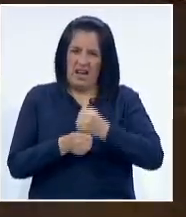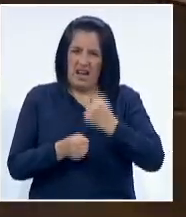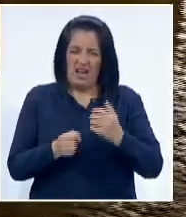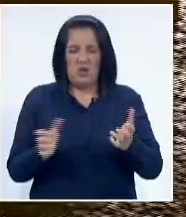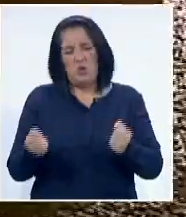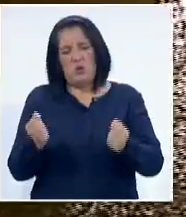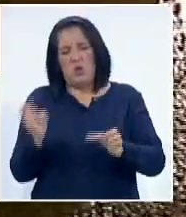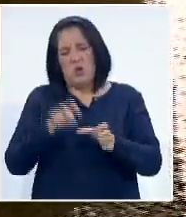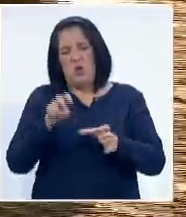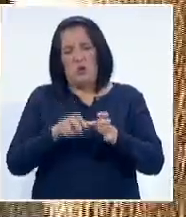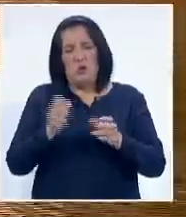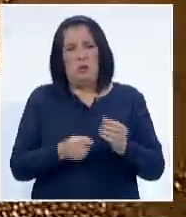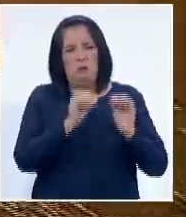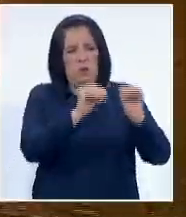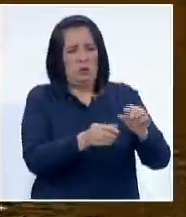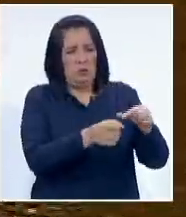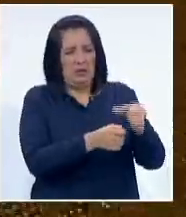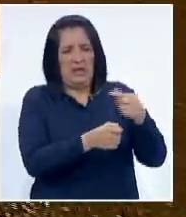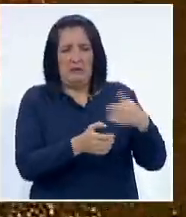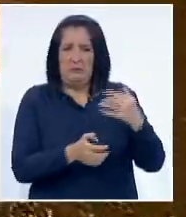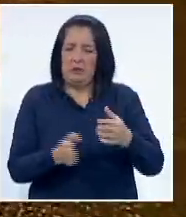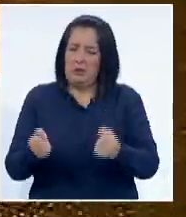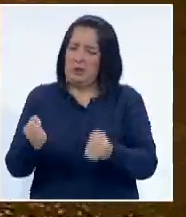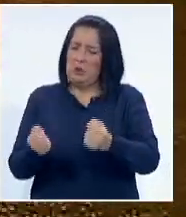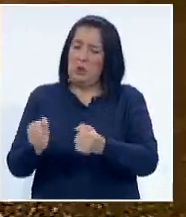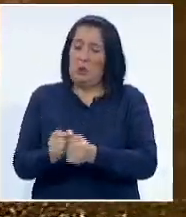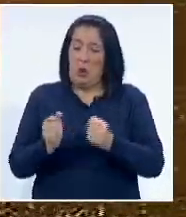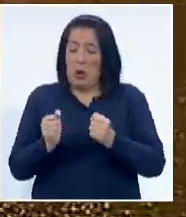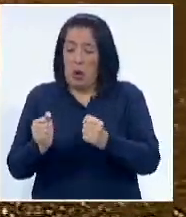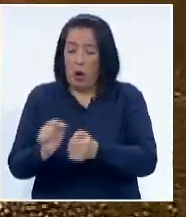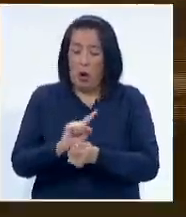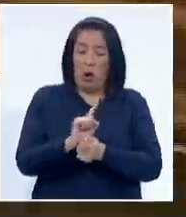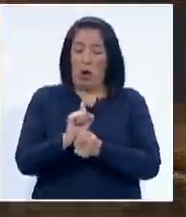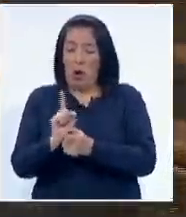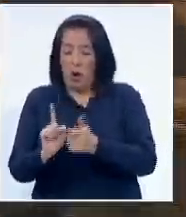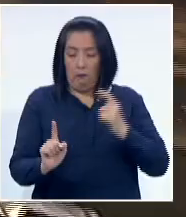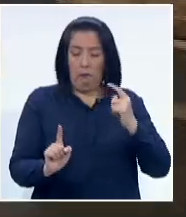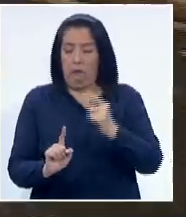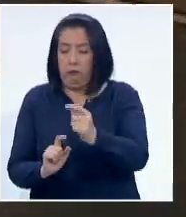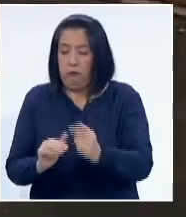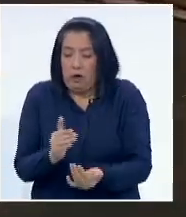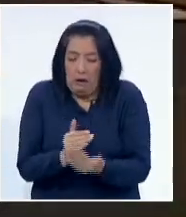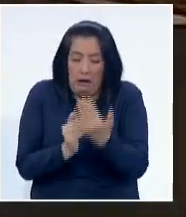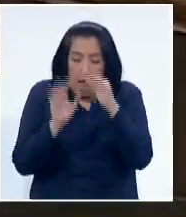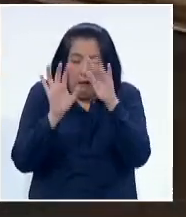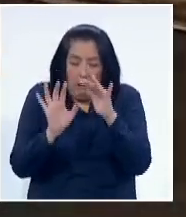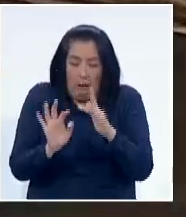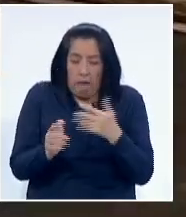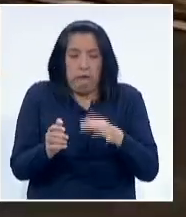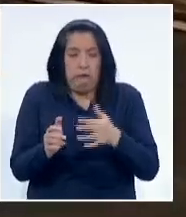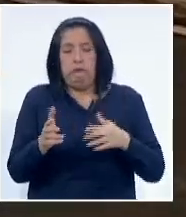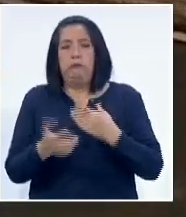a base, pero el exceso de velocidad y la garúa de la madrugada habrían sido detonantes para el trágico final. Ocurrió